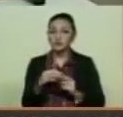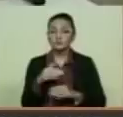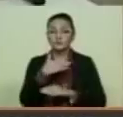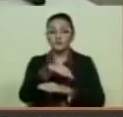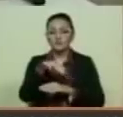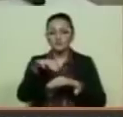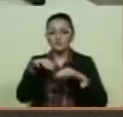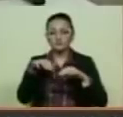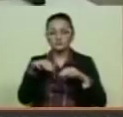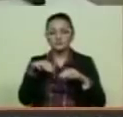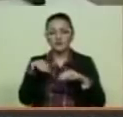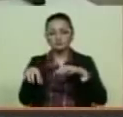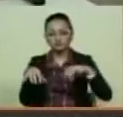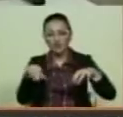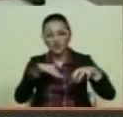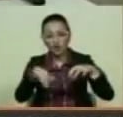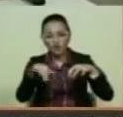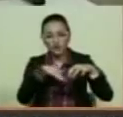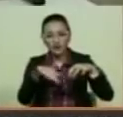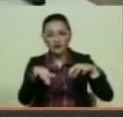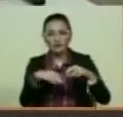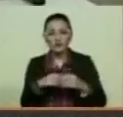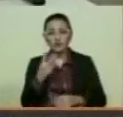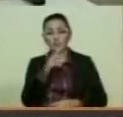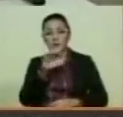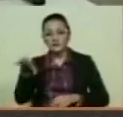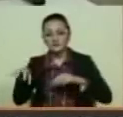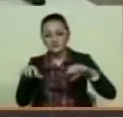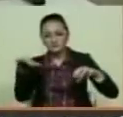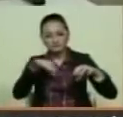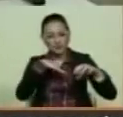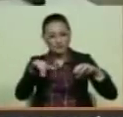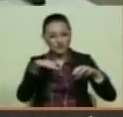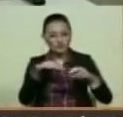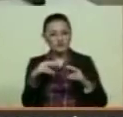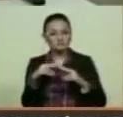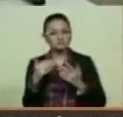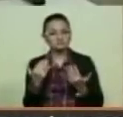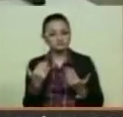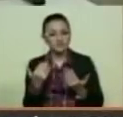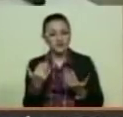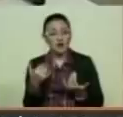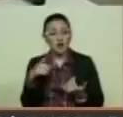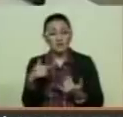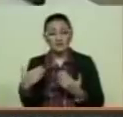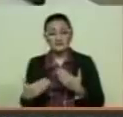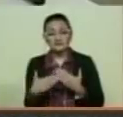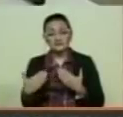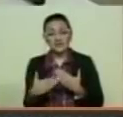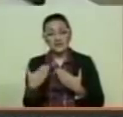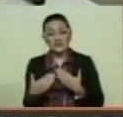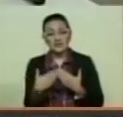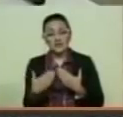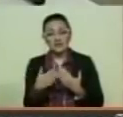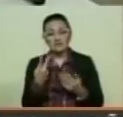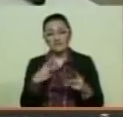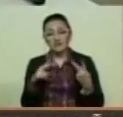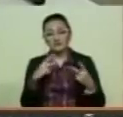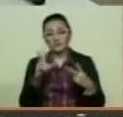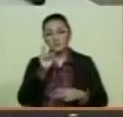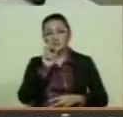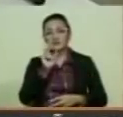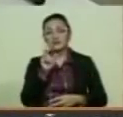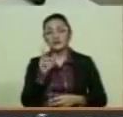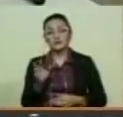frontera. Como ustedes bien saben, Venezuela es ahorita víctima de una campaña de falsedades, de